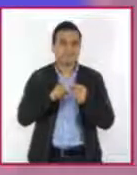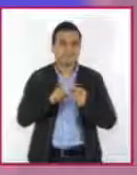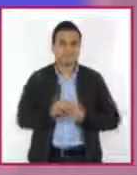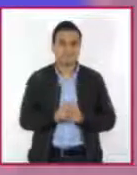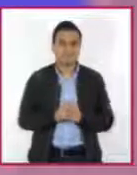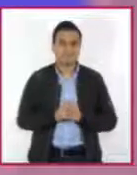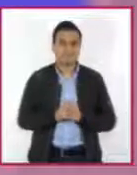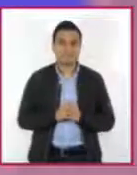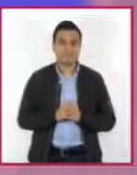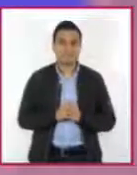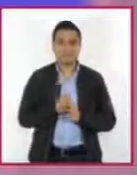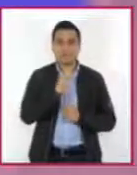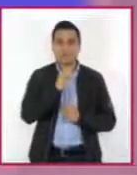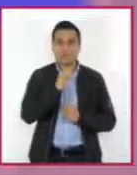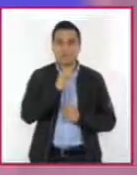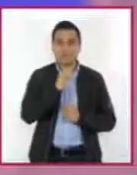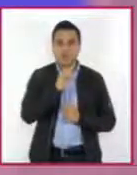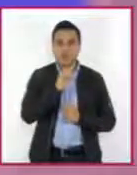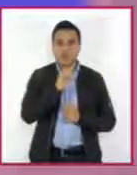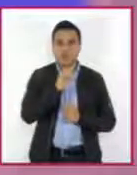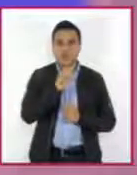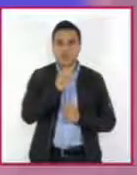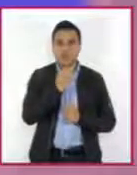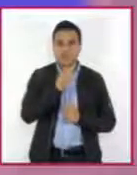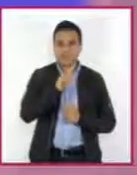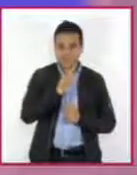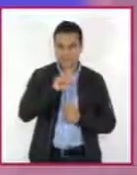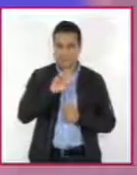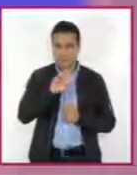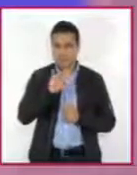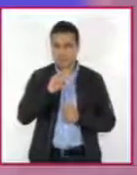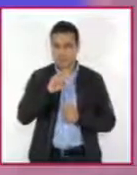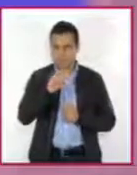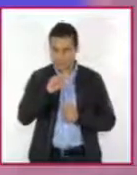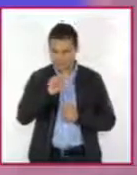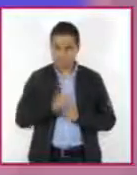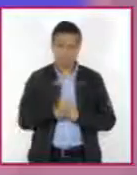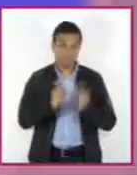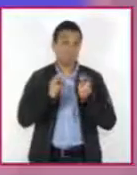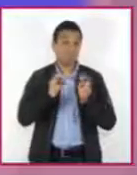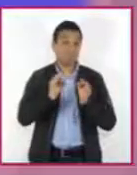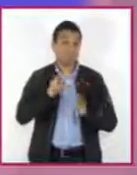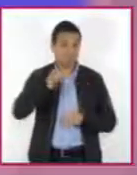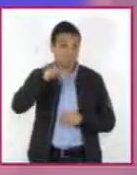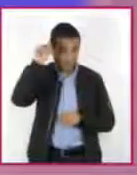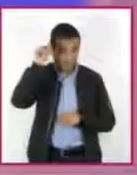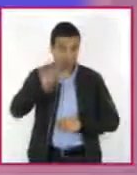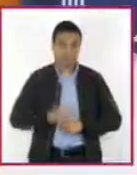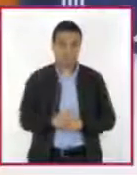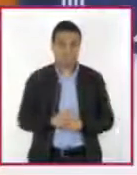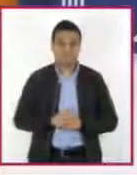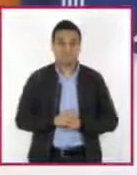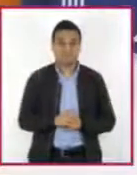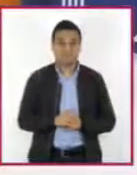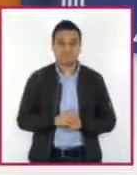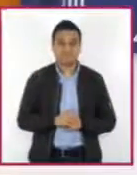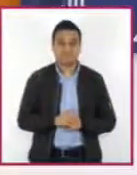Olam de Gauche. ¡Eso es correcto! Va, va, va. Mira,